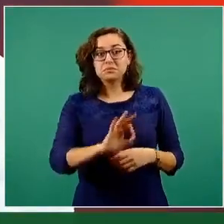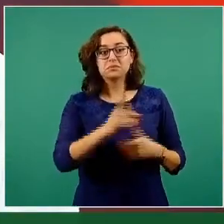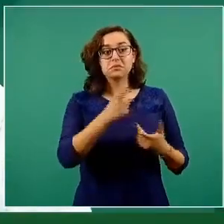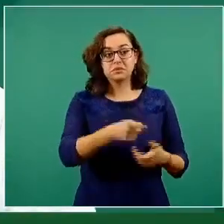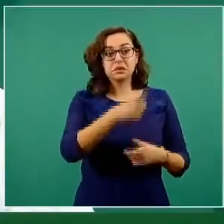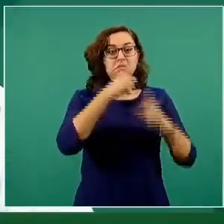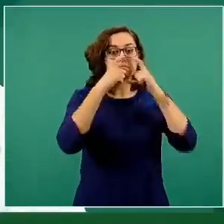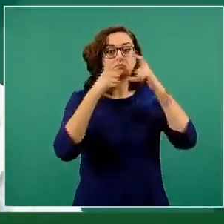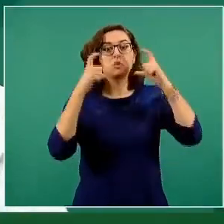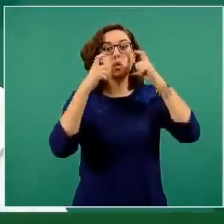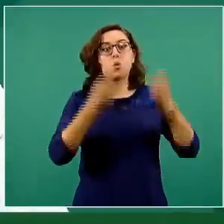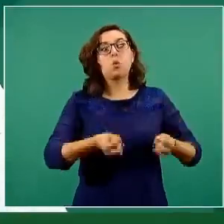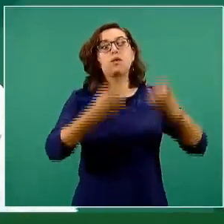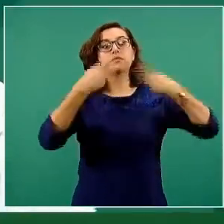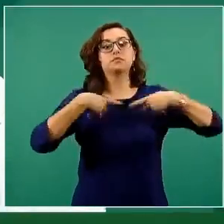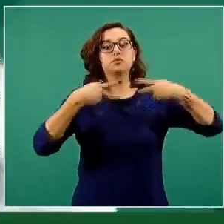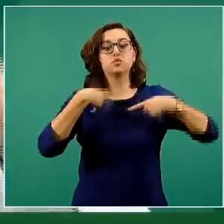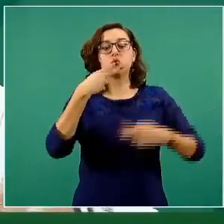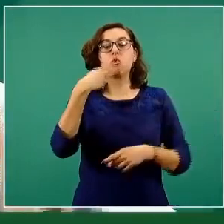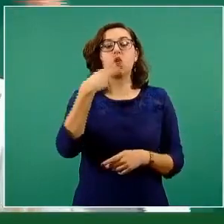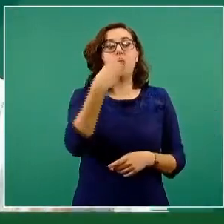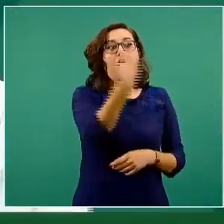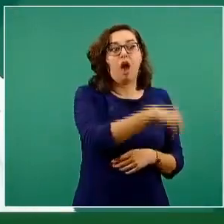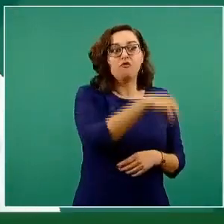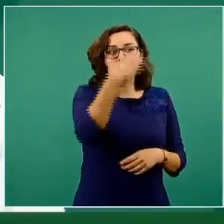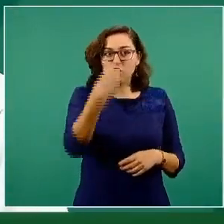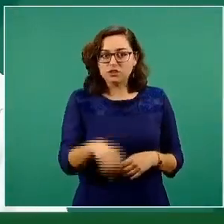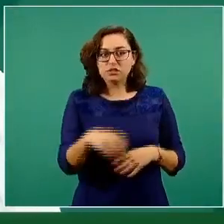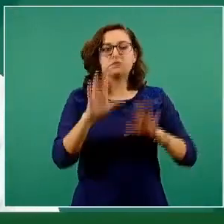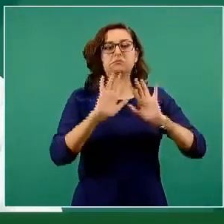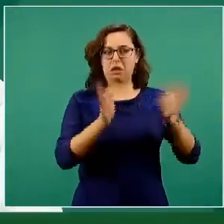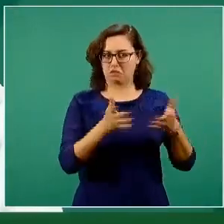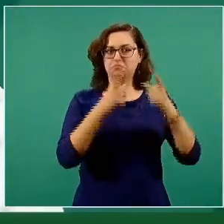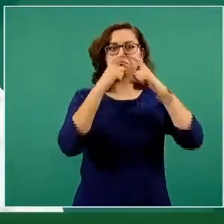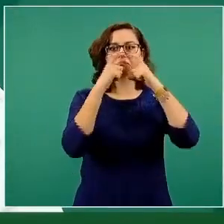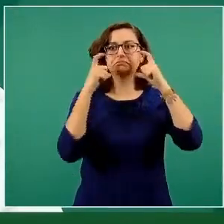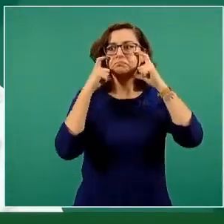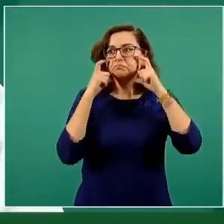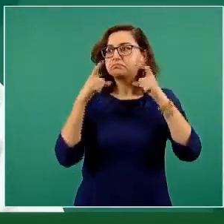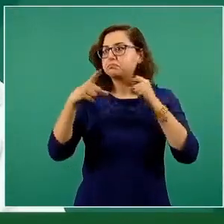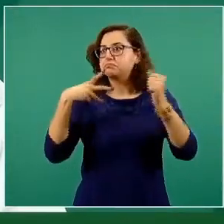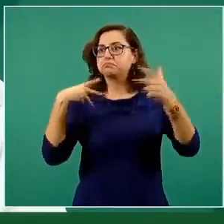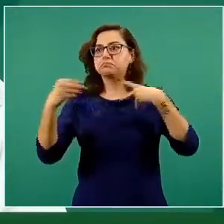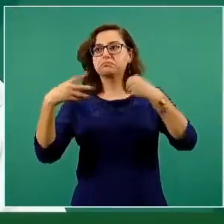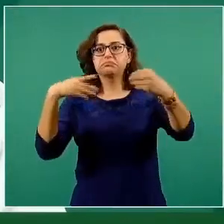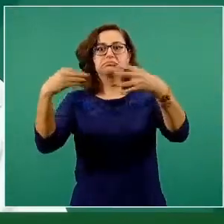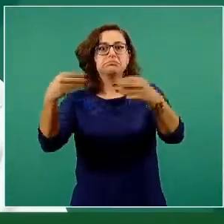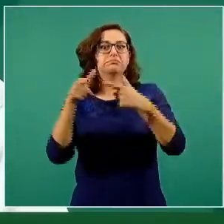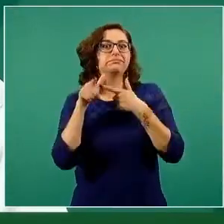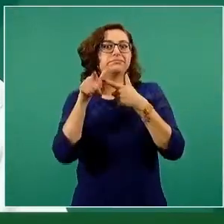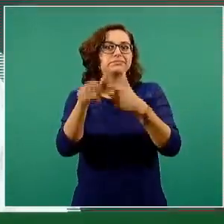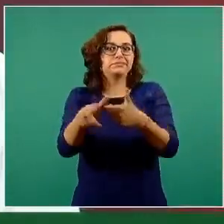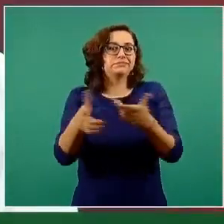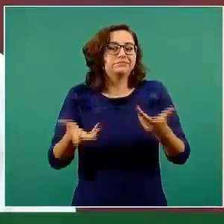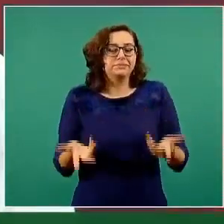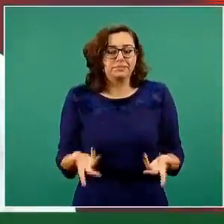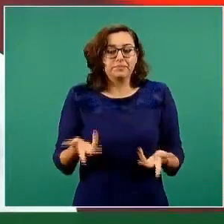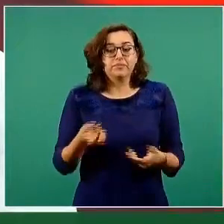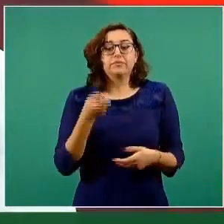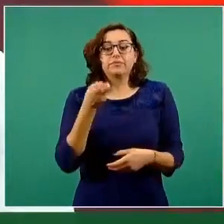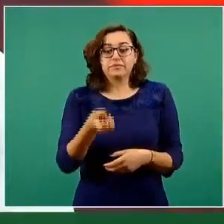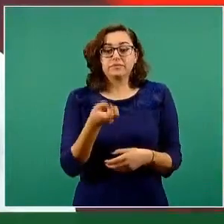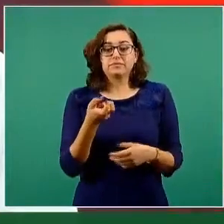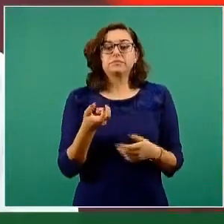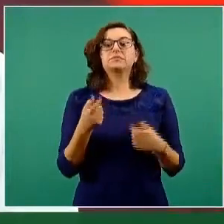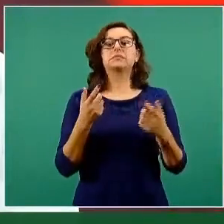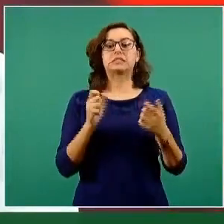obligatoria del cubrebocas, y las dimensiones de la curva epidémica. Entonces, en conclusión, la curva epidémica es un instrumento